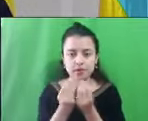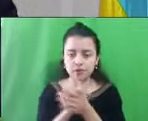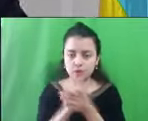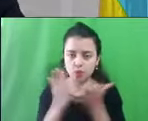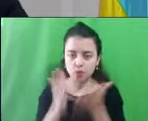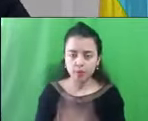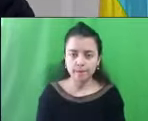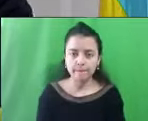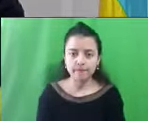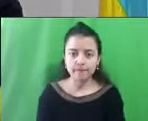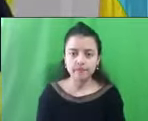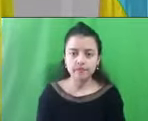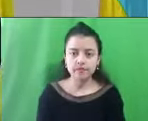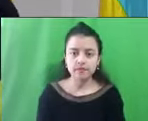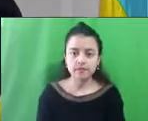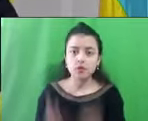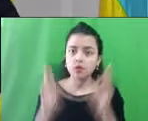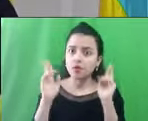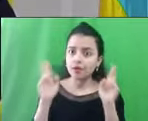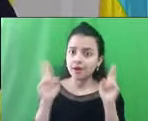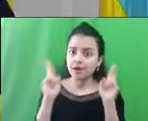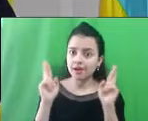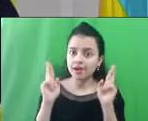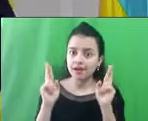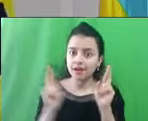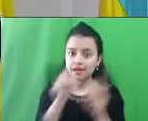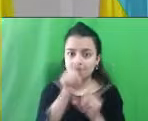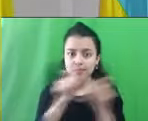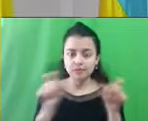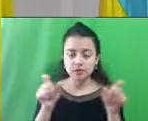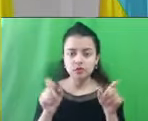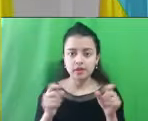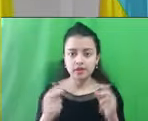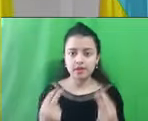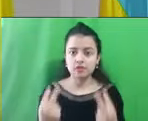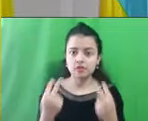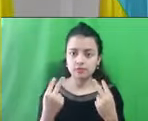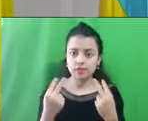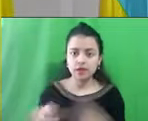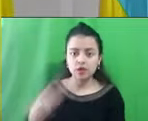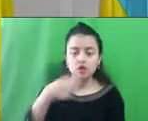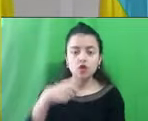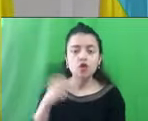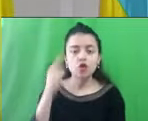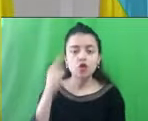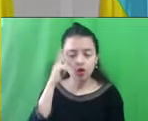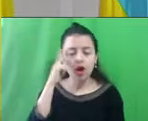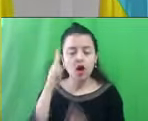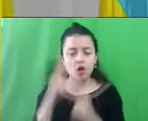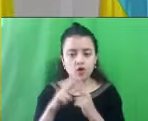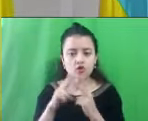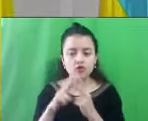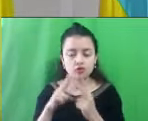Esperamos que a través de estas intervenciones puedan conocer un poco más del trabajo que se realiza de parte de la empresa Aguas